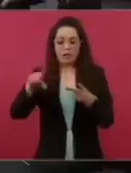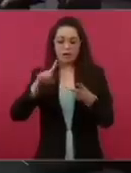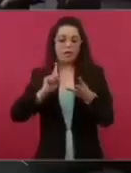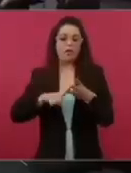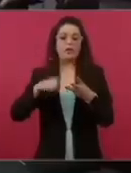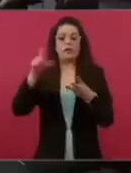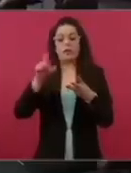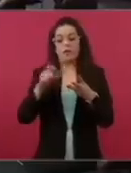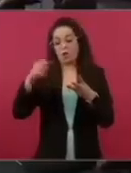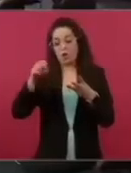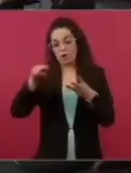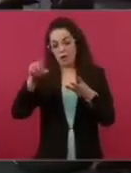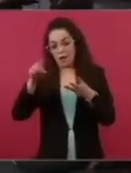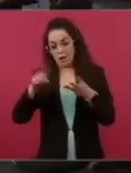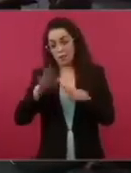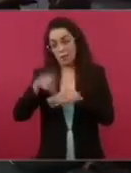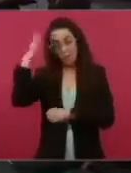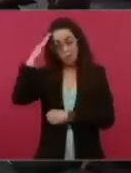jefes ahí,